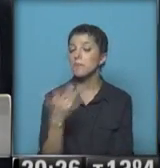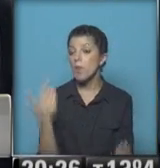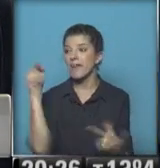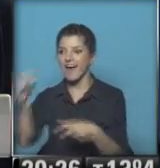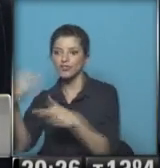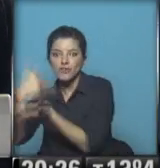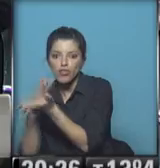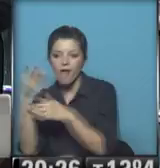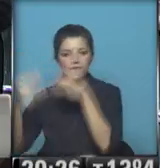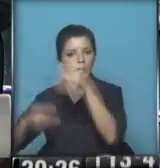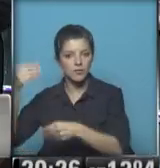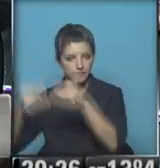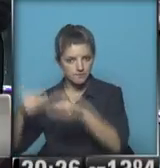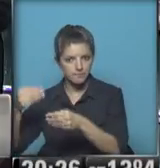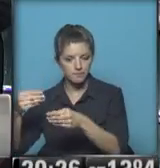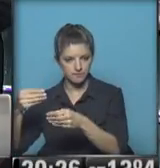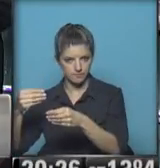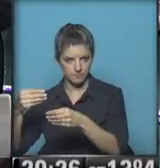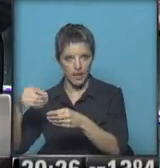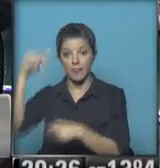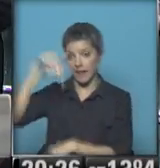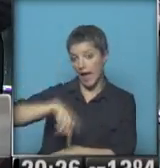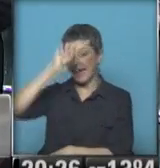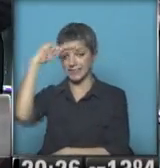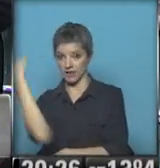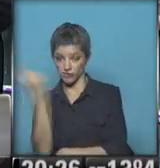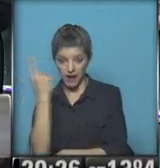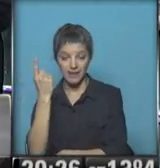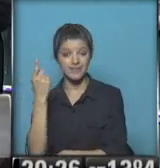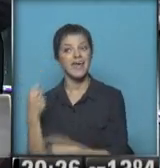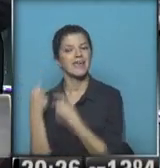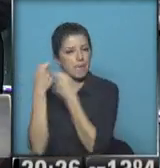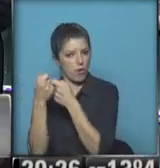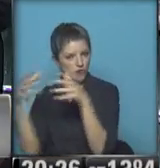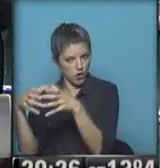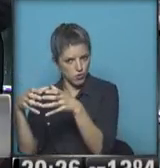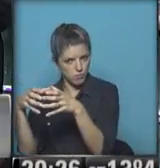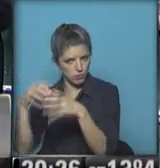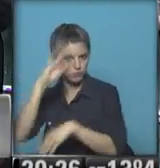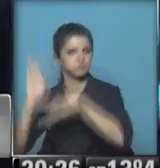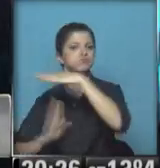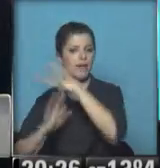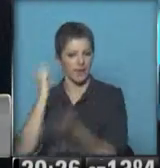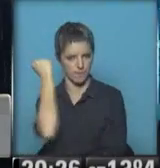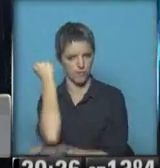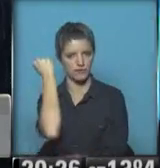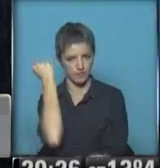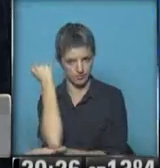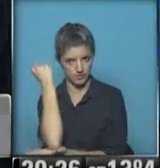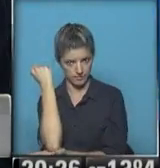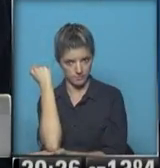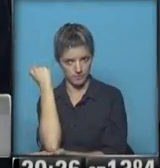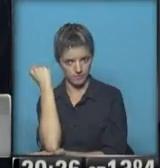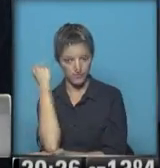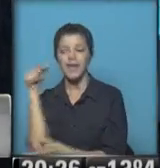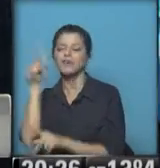financieros locales e internacionales apoyados por grandes grupos económicos locales e internacionales lo que